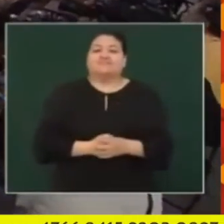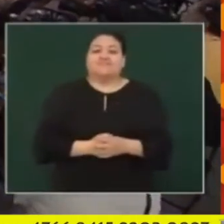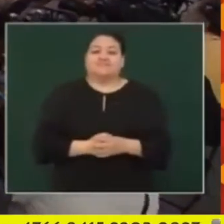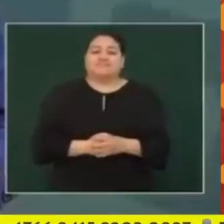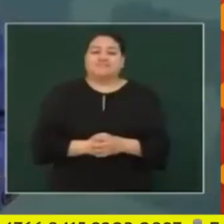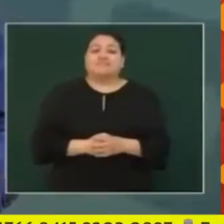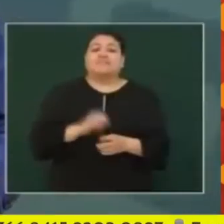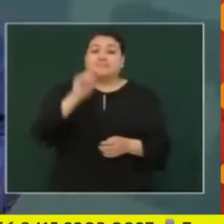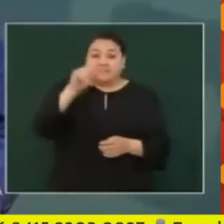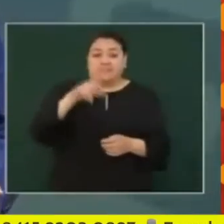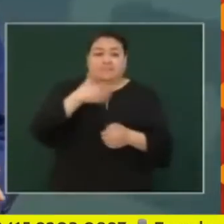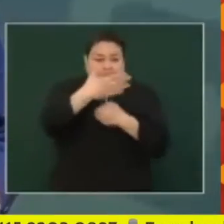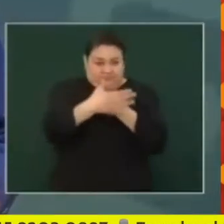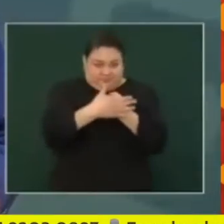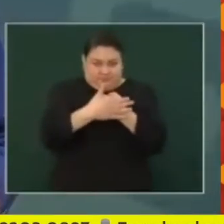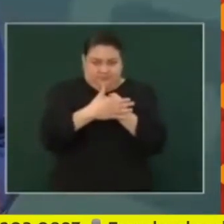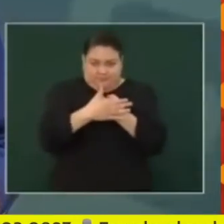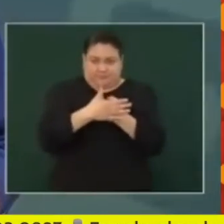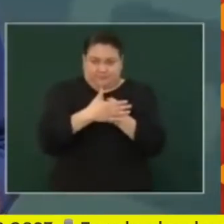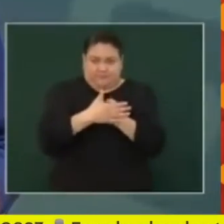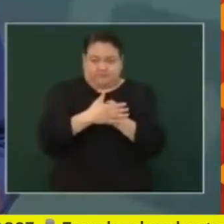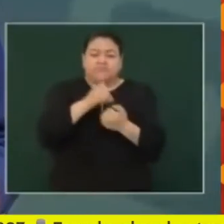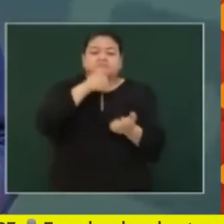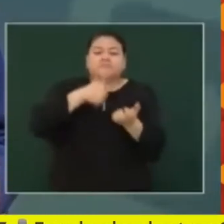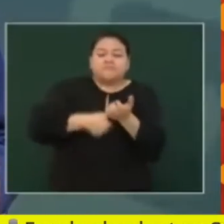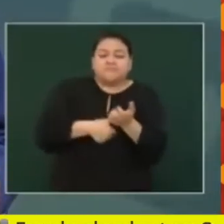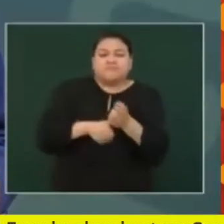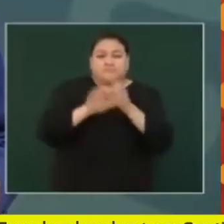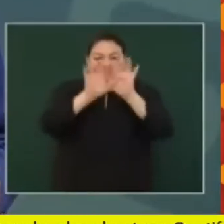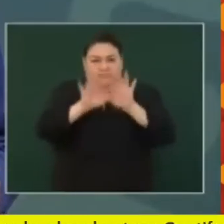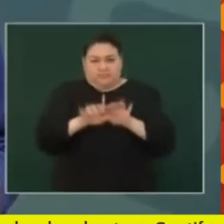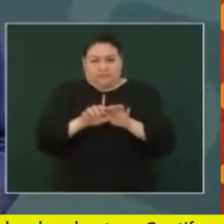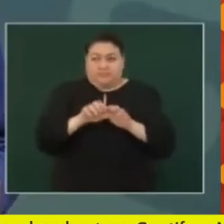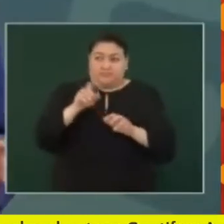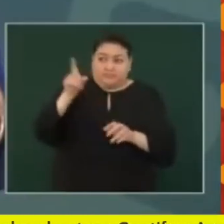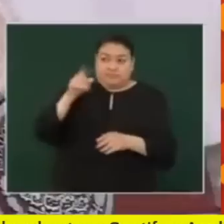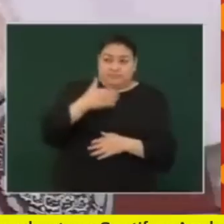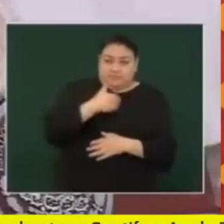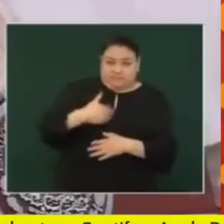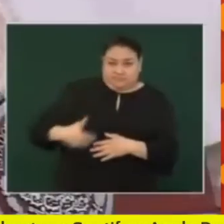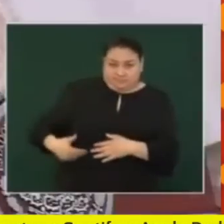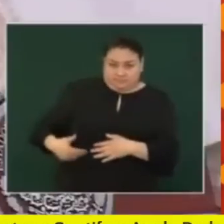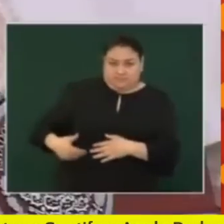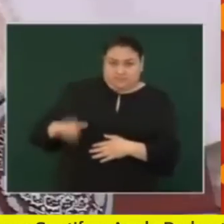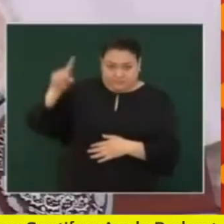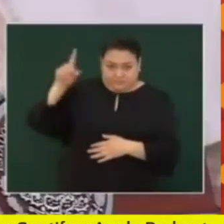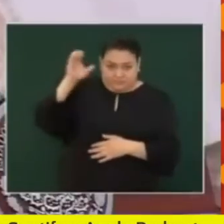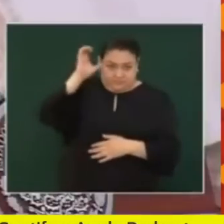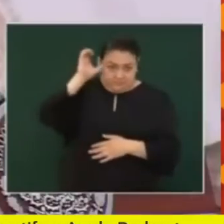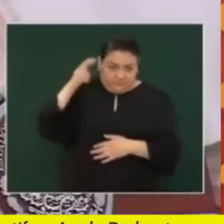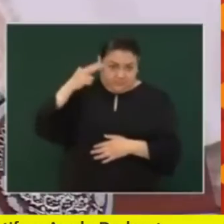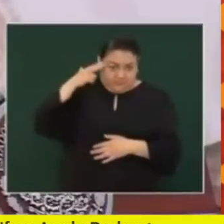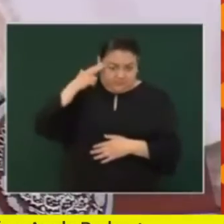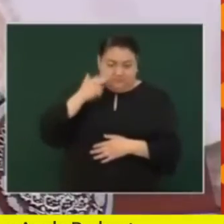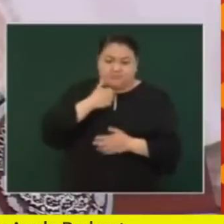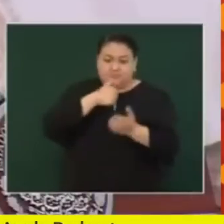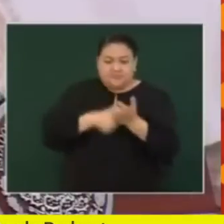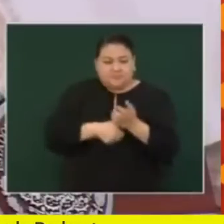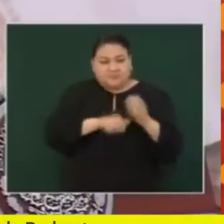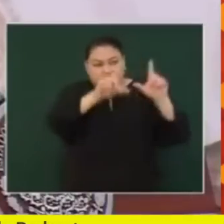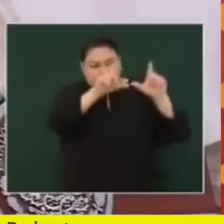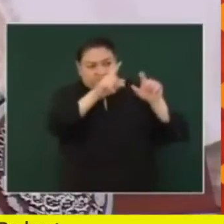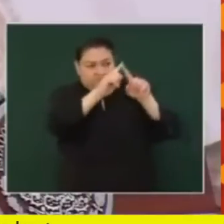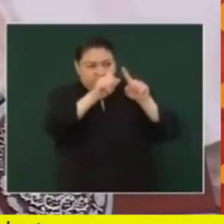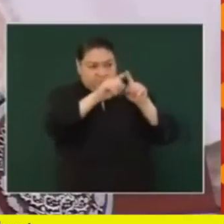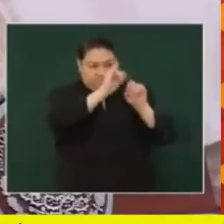enviar una carta al presidente de China con esta